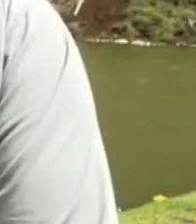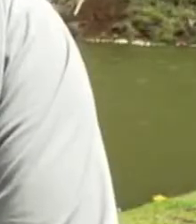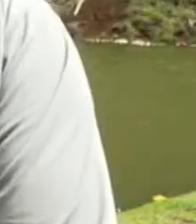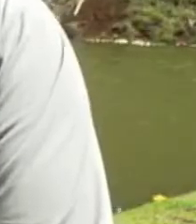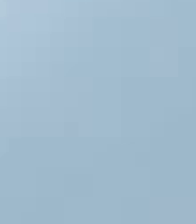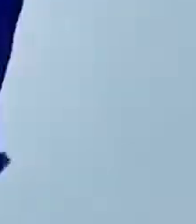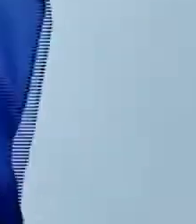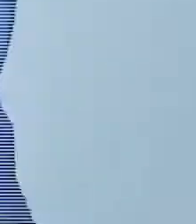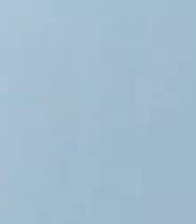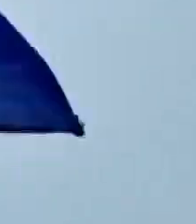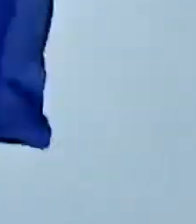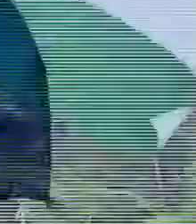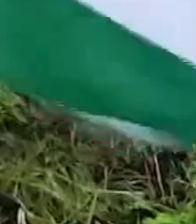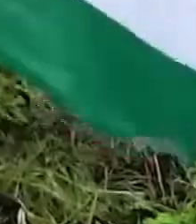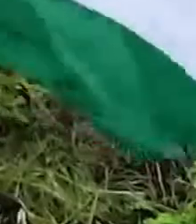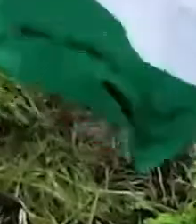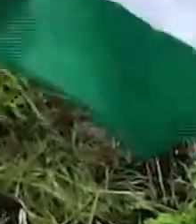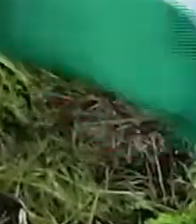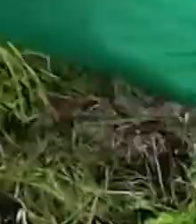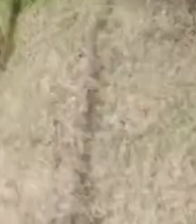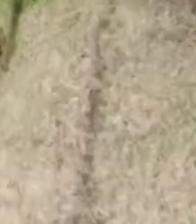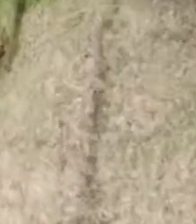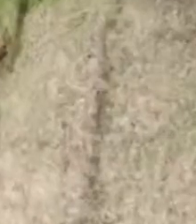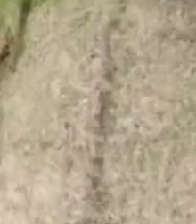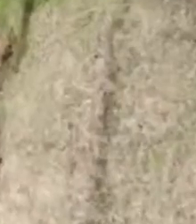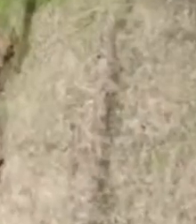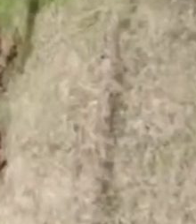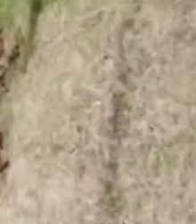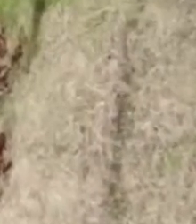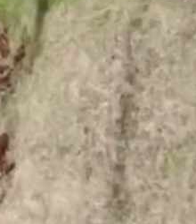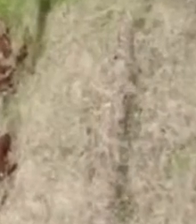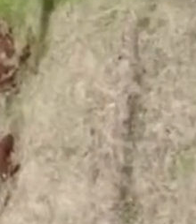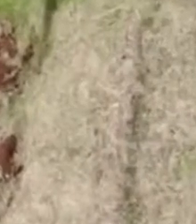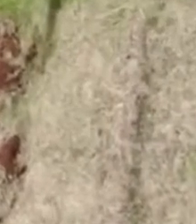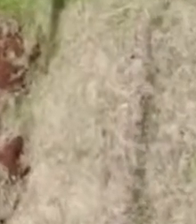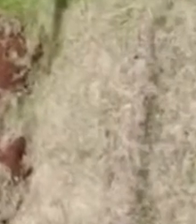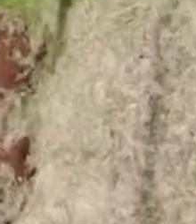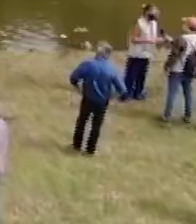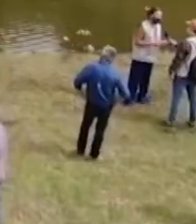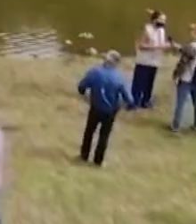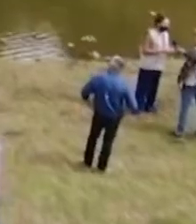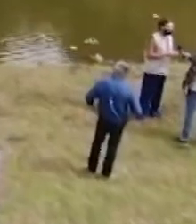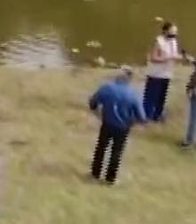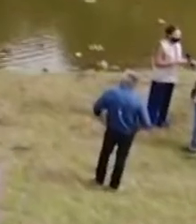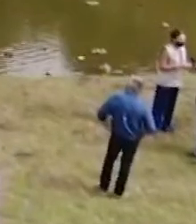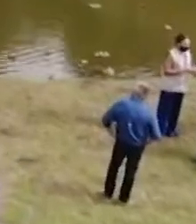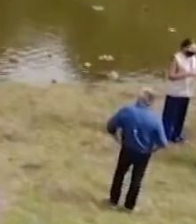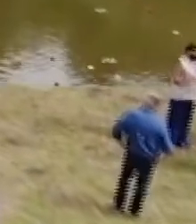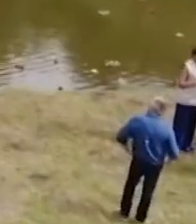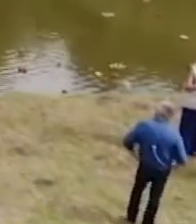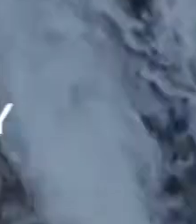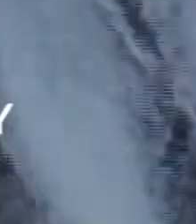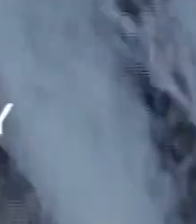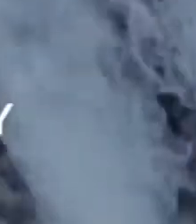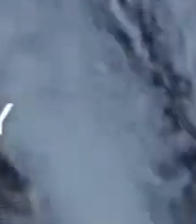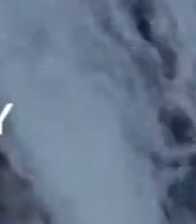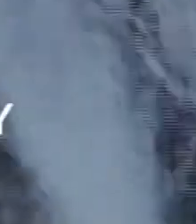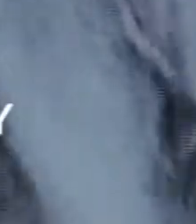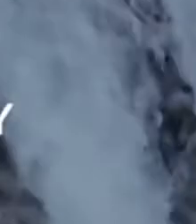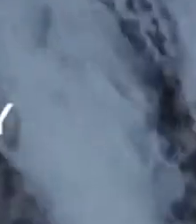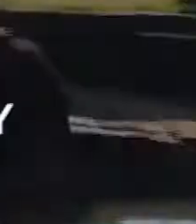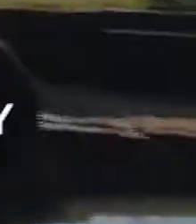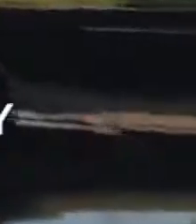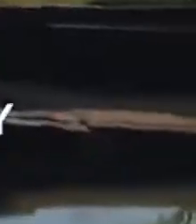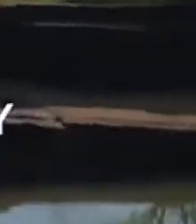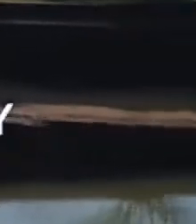de Perú, y con financiamiento de la Unión Europea, están implementando la construcción de reservorios de agua de lluvia, incorporando